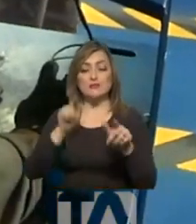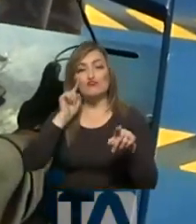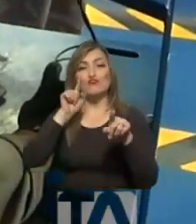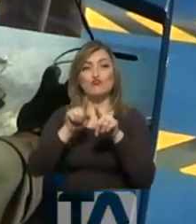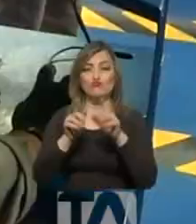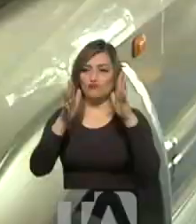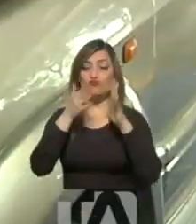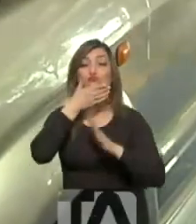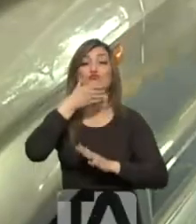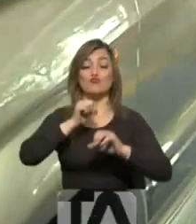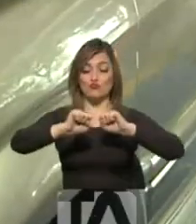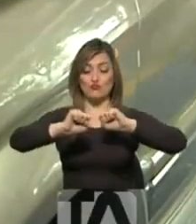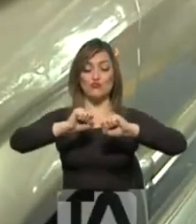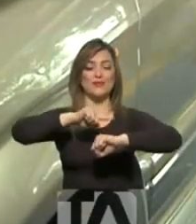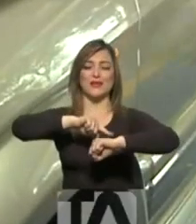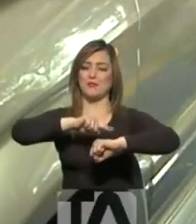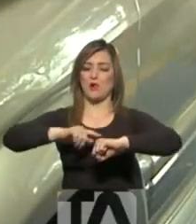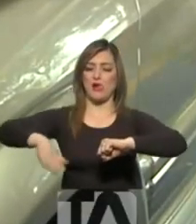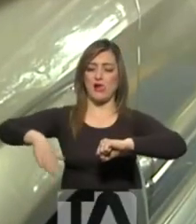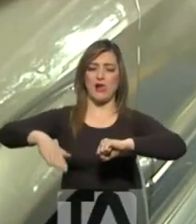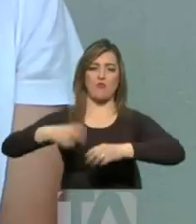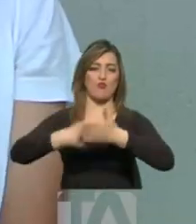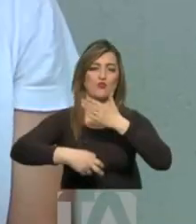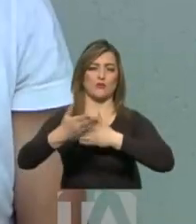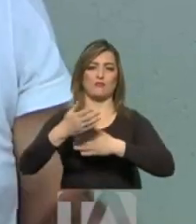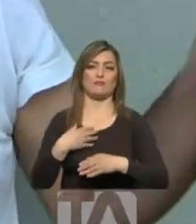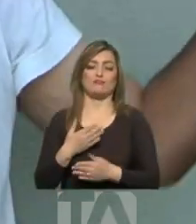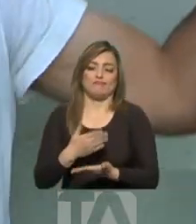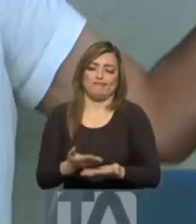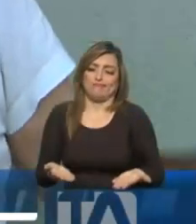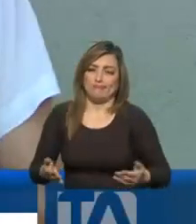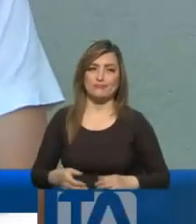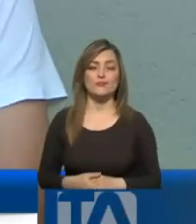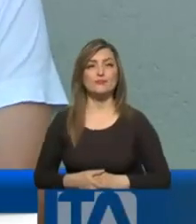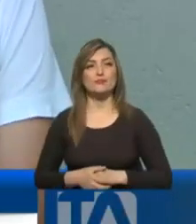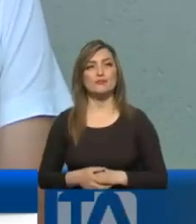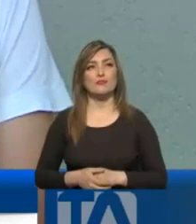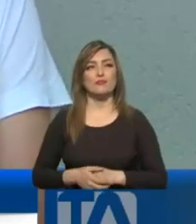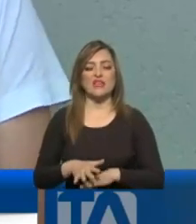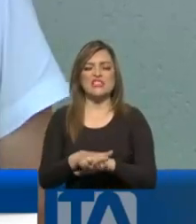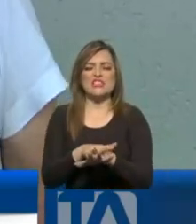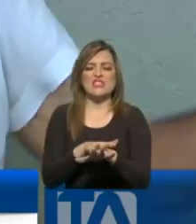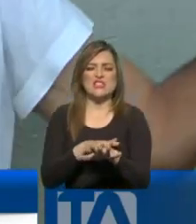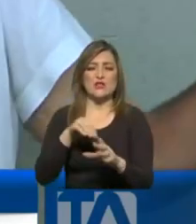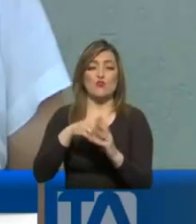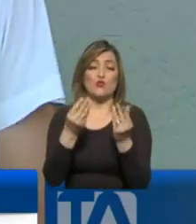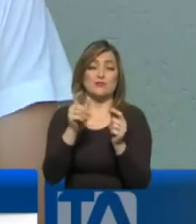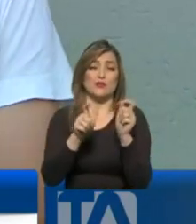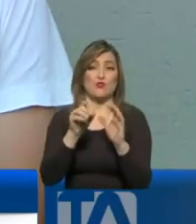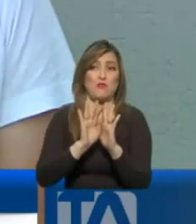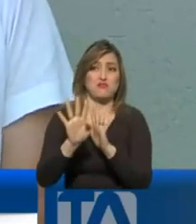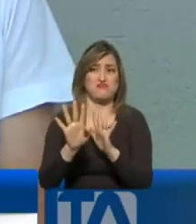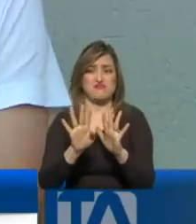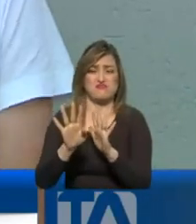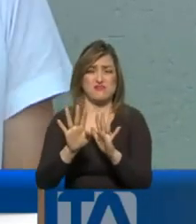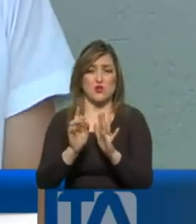en que es mejor realizar el trámite con tiempo para evitar multas. Se demora bastante, incluso adentro hay bastante aglomeración, por eso estoy esperando aquí afuera